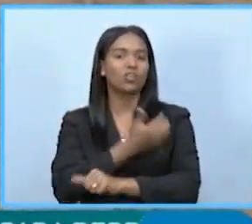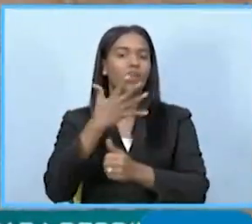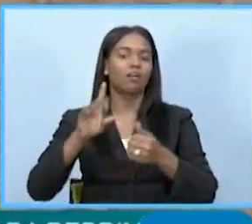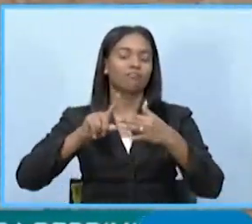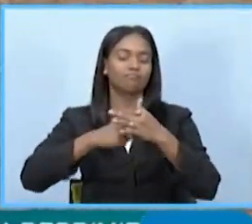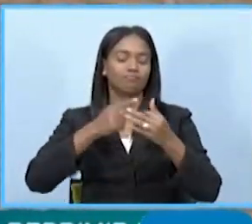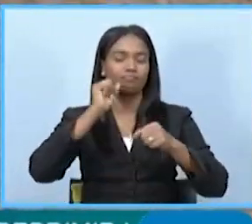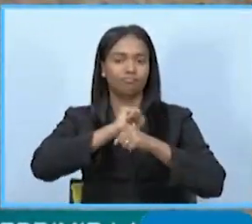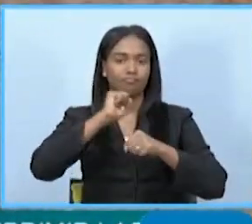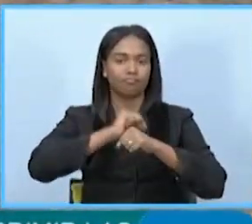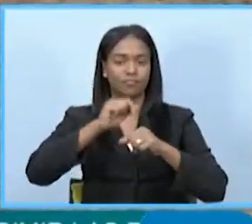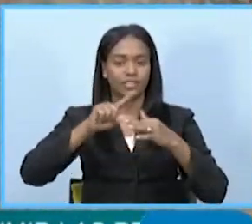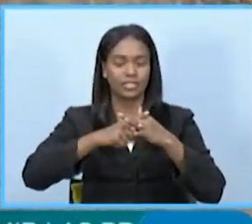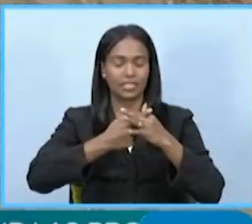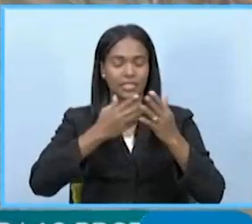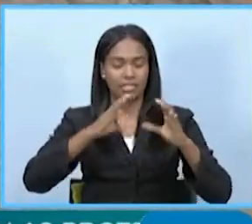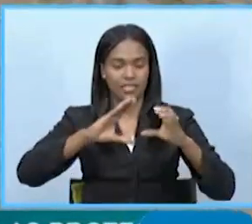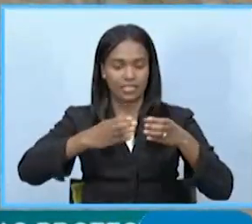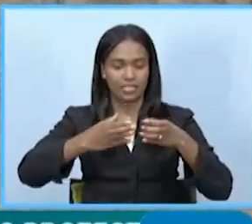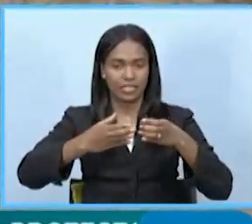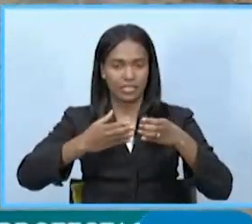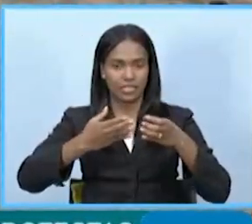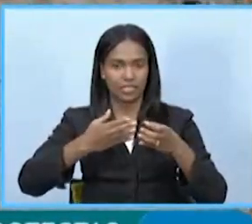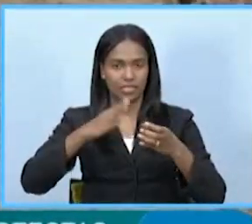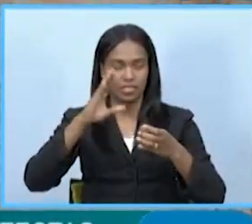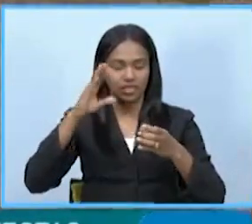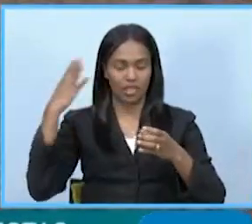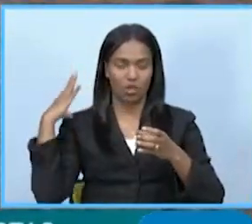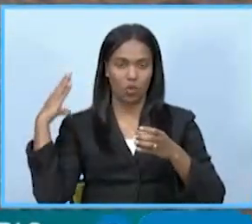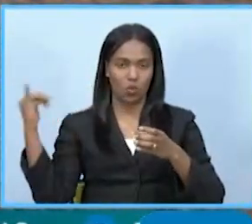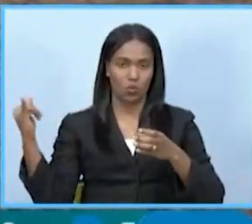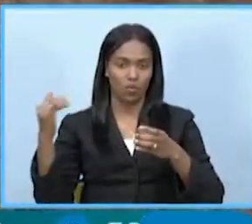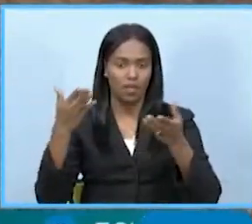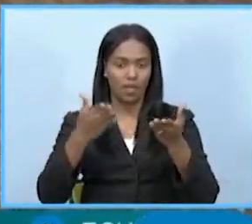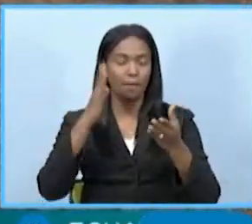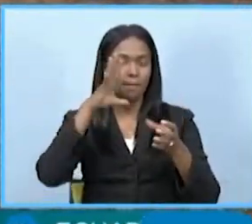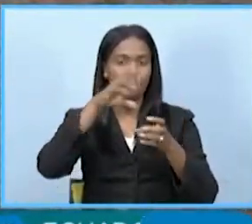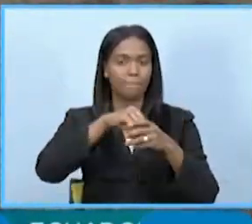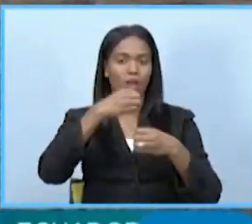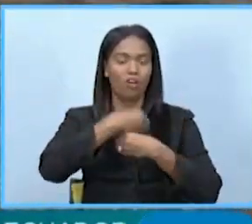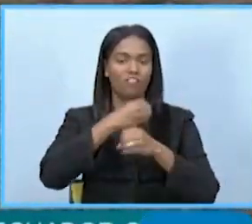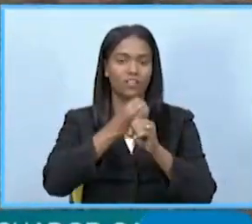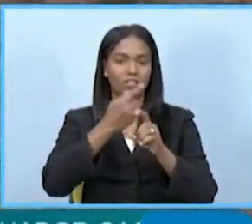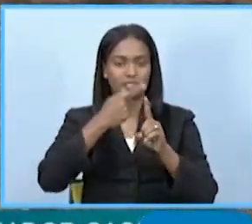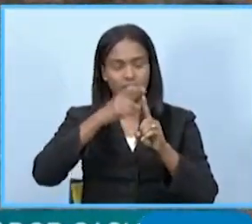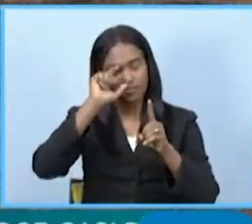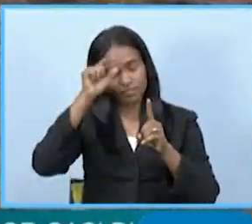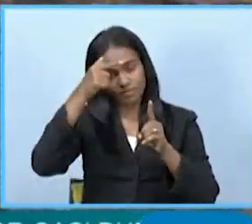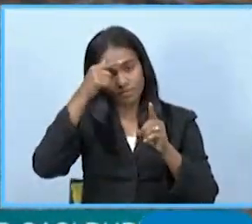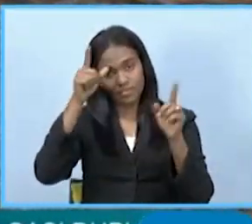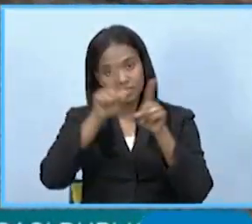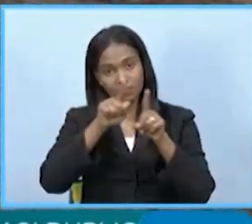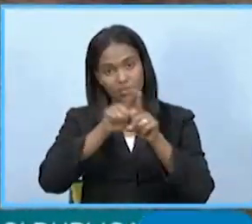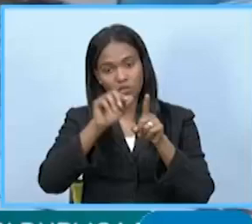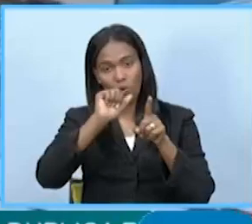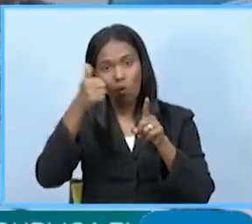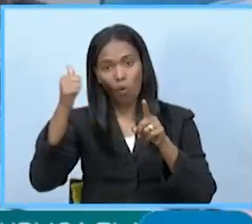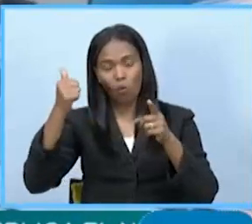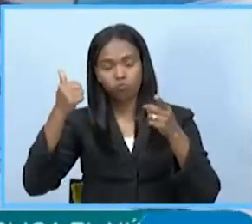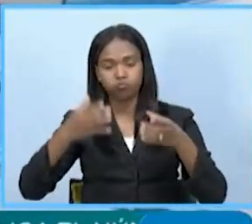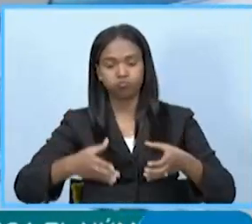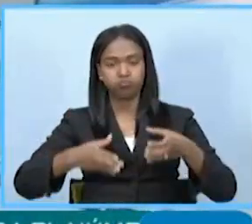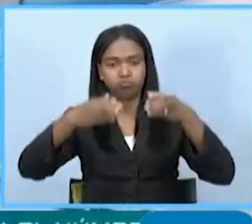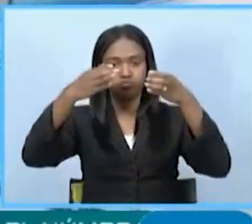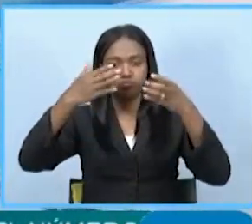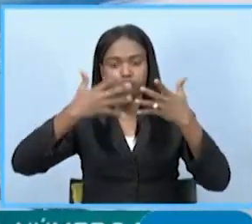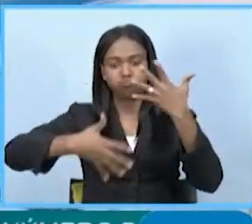trabajos de inicio del Centro Cívico Provincial en Cotuí, que alojará las oficinas del Estado, además del edificio para el